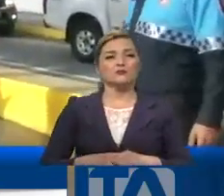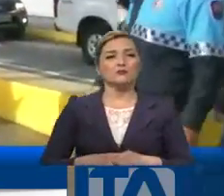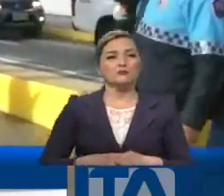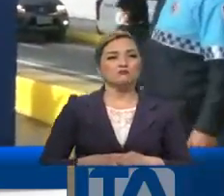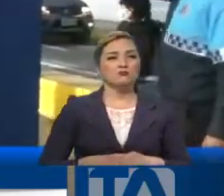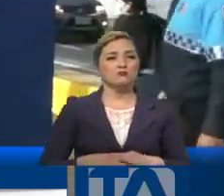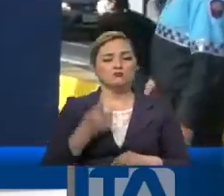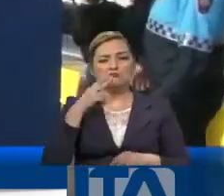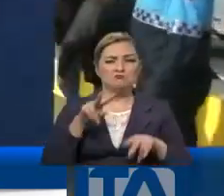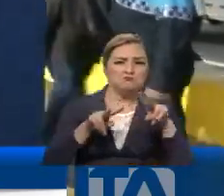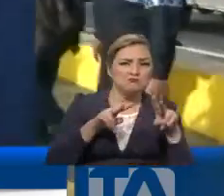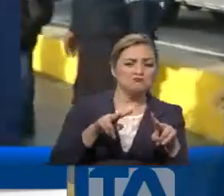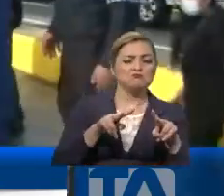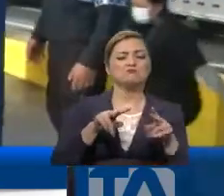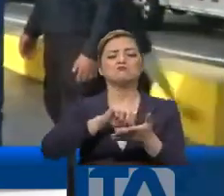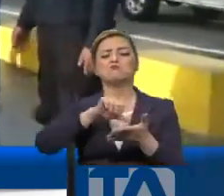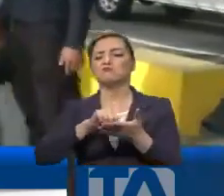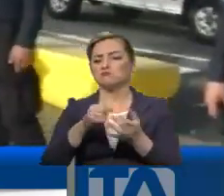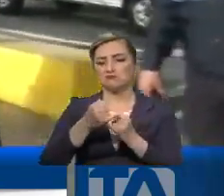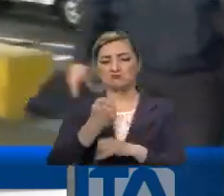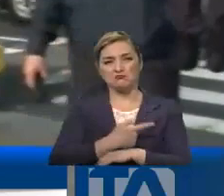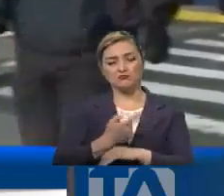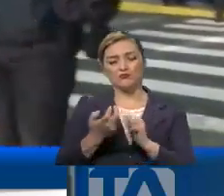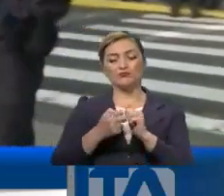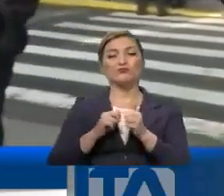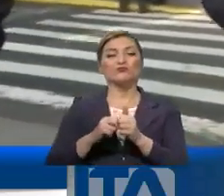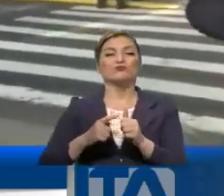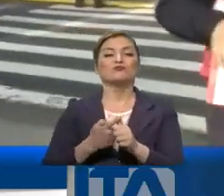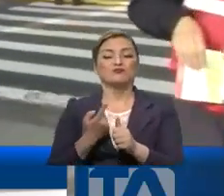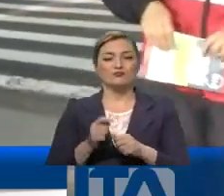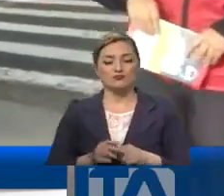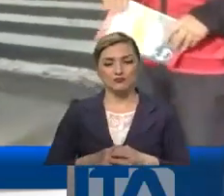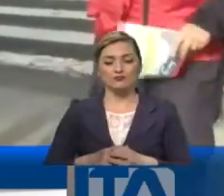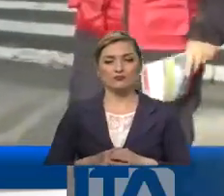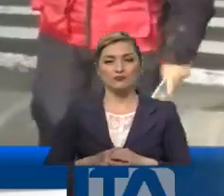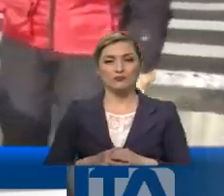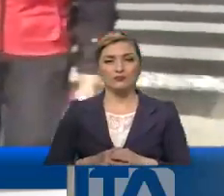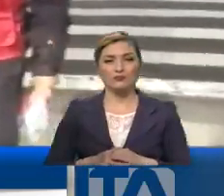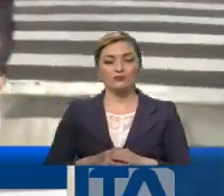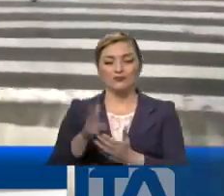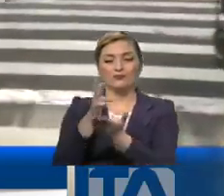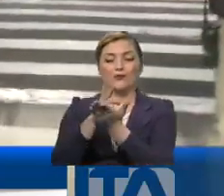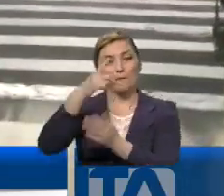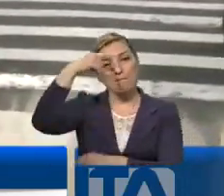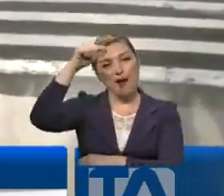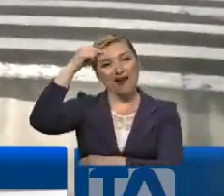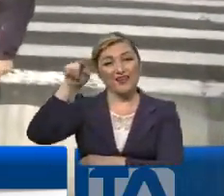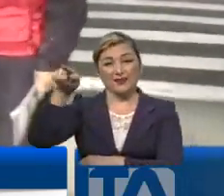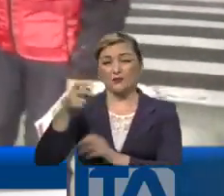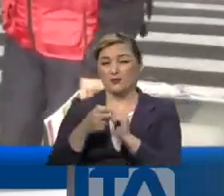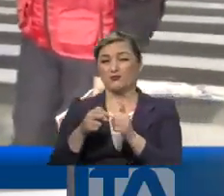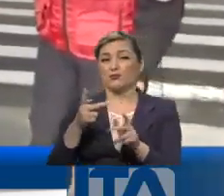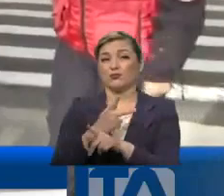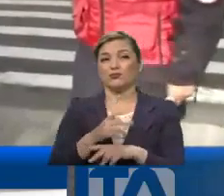recorrido la ciudad en los últimos días y hemos visto que uno de los problemas principales se registra en el playón de la Marín. ¿Qué se está realizando